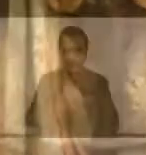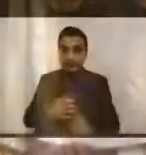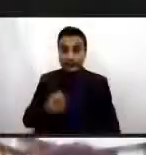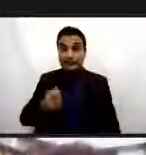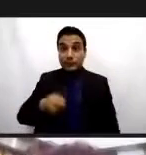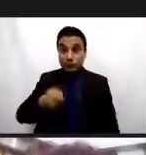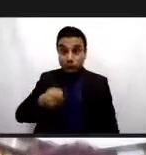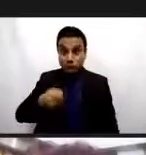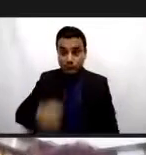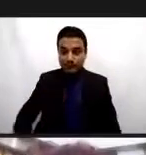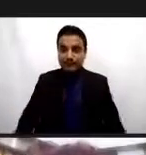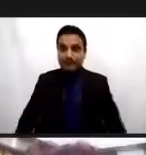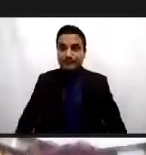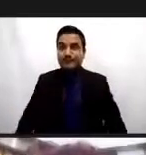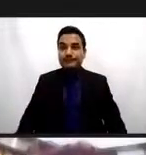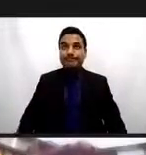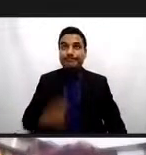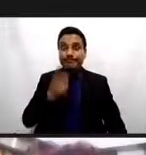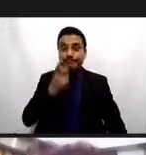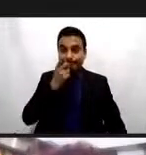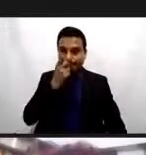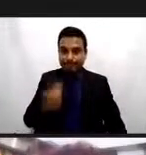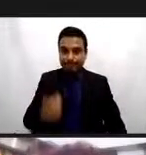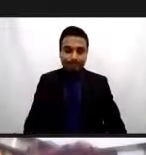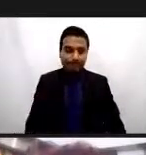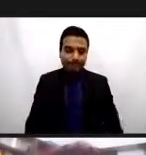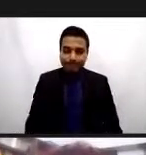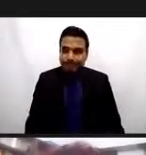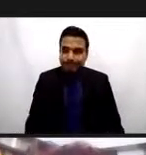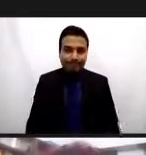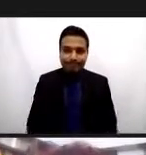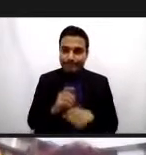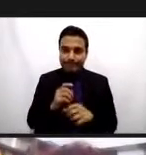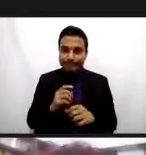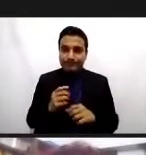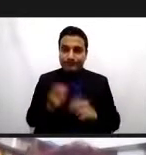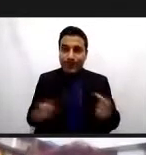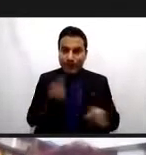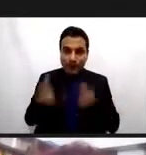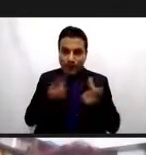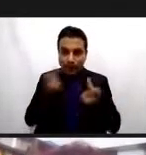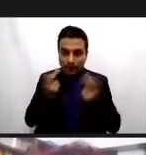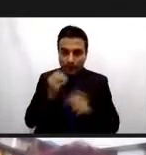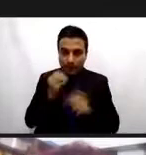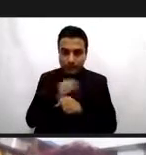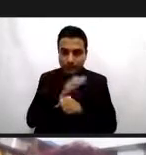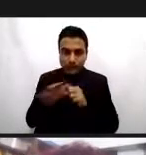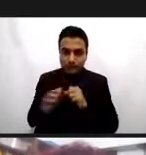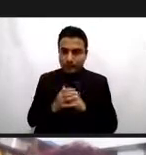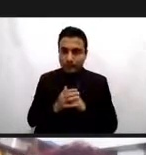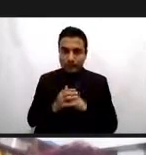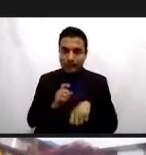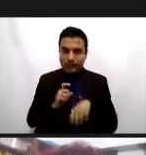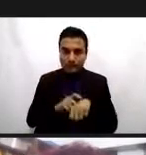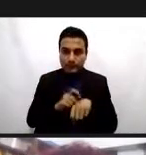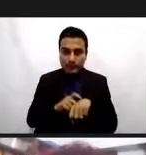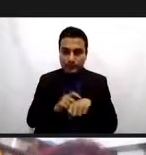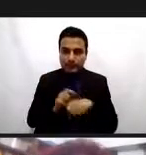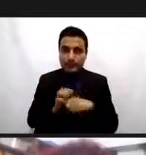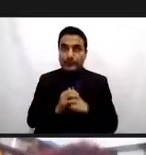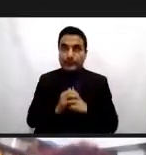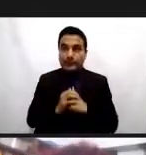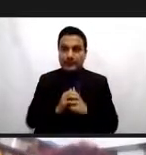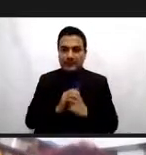Saludos. Decirles que bueno, va a ser imposible por la cuestión del tiempo abordar todas, pero también invitarles a que después